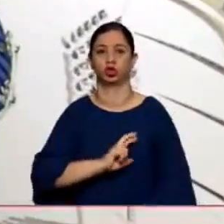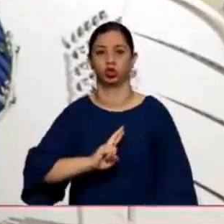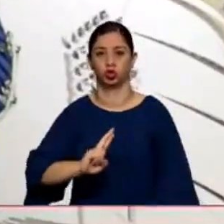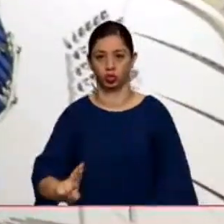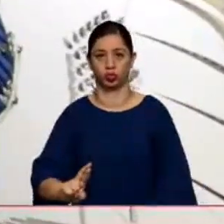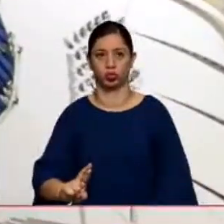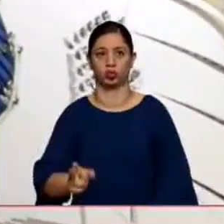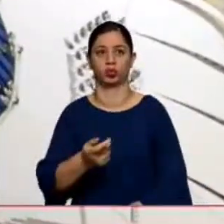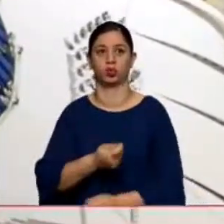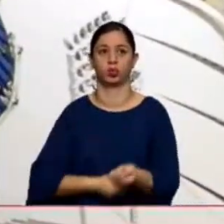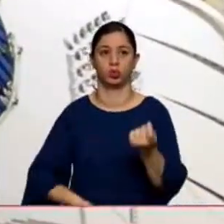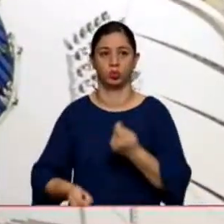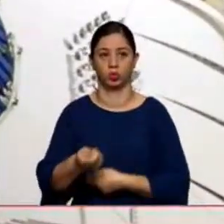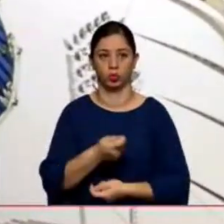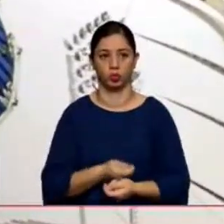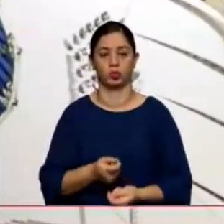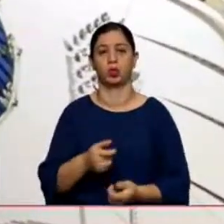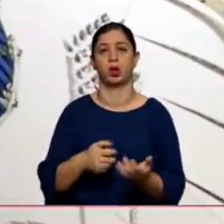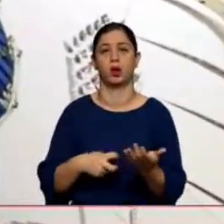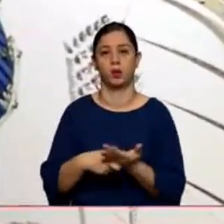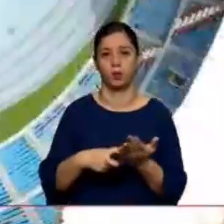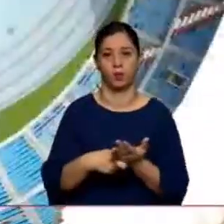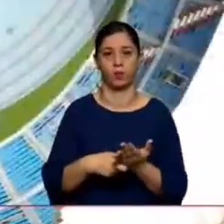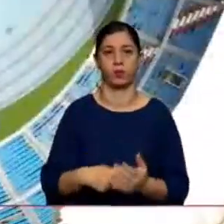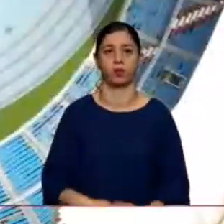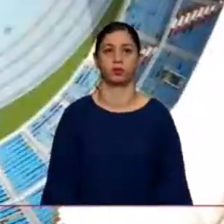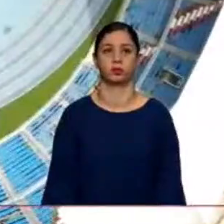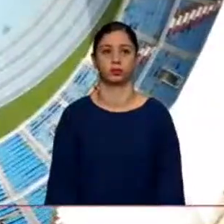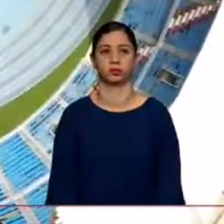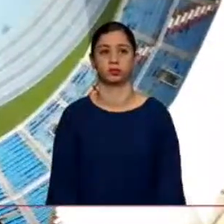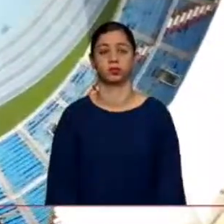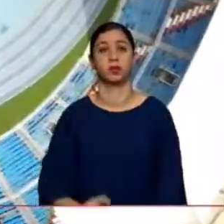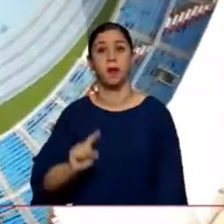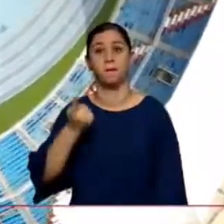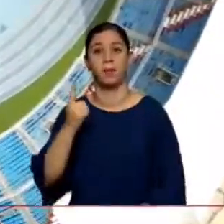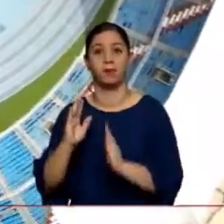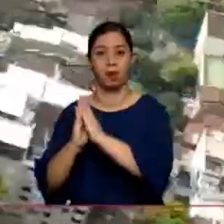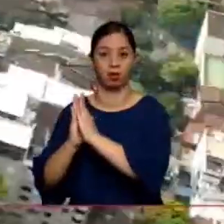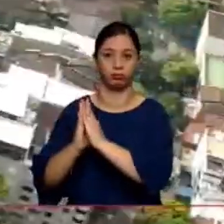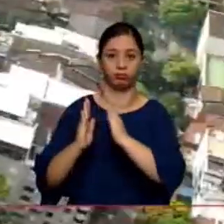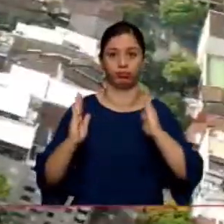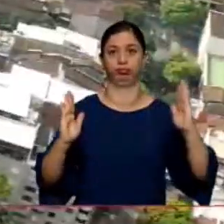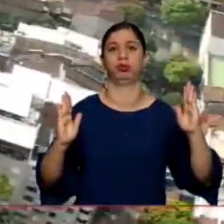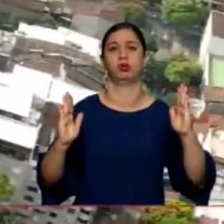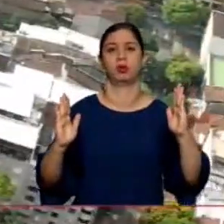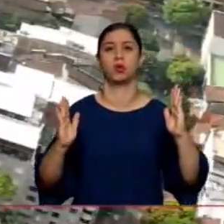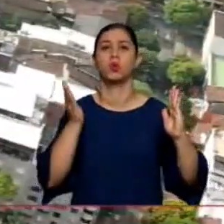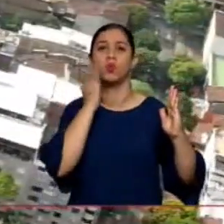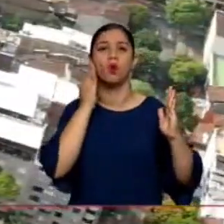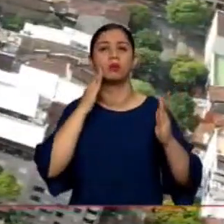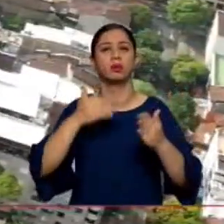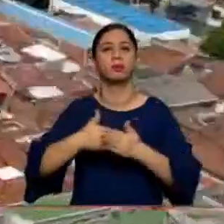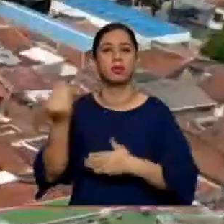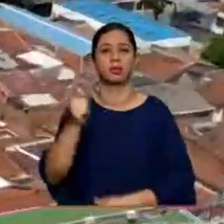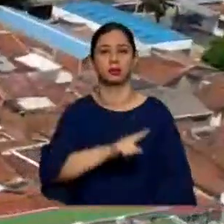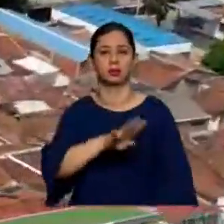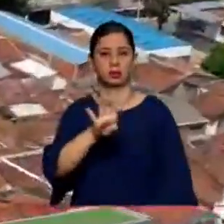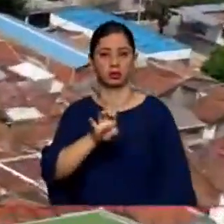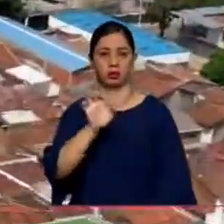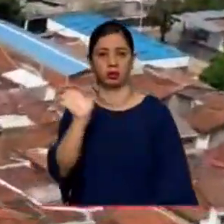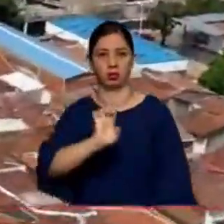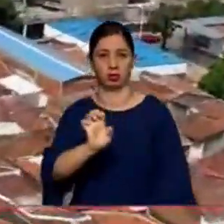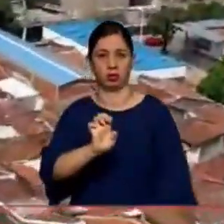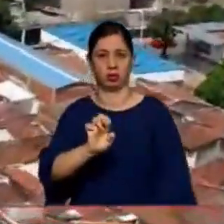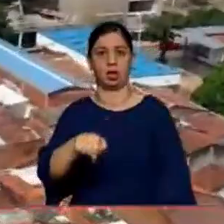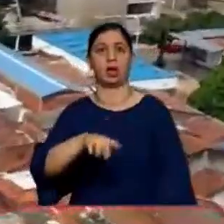la venta y la adquisición de la boleta y el abono. La primera fase del certamen iniciará el próximo 19 de enero y